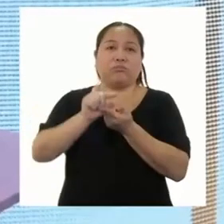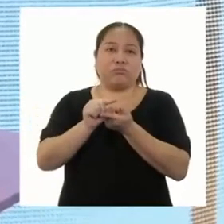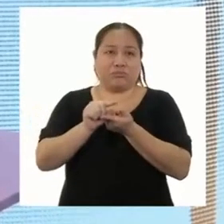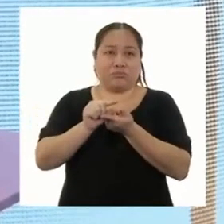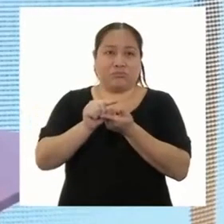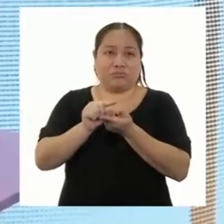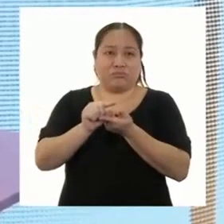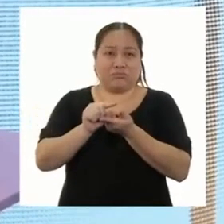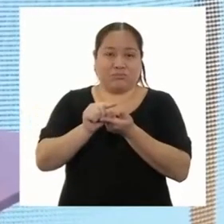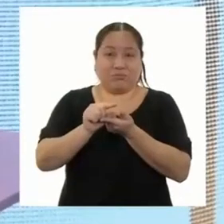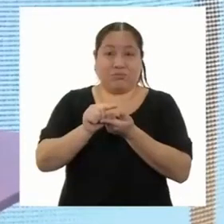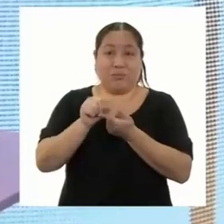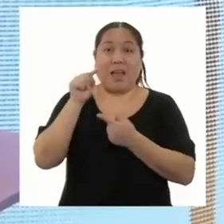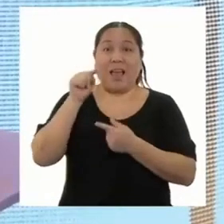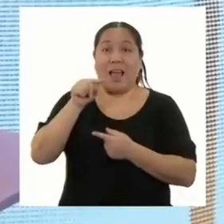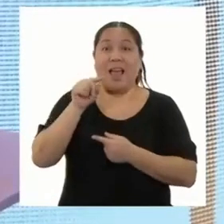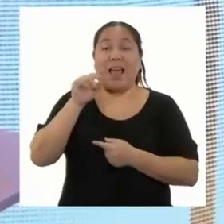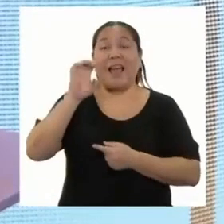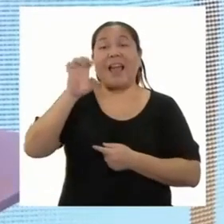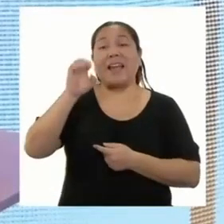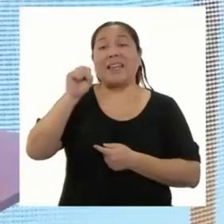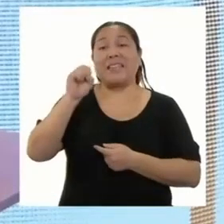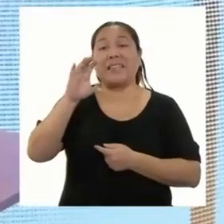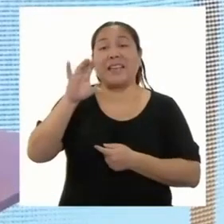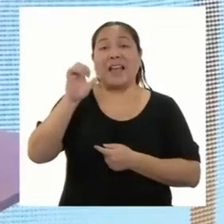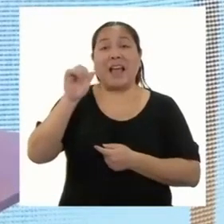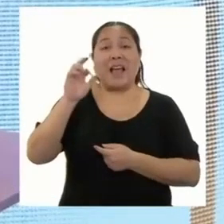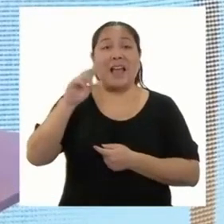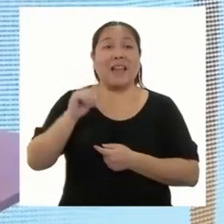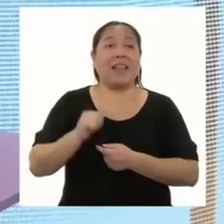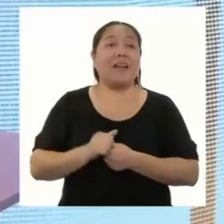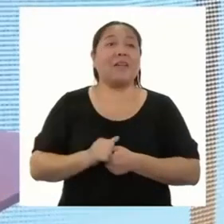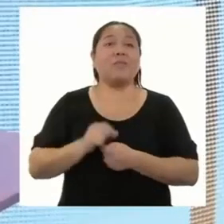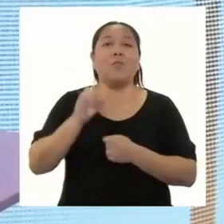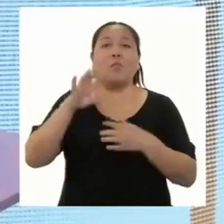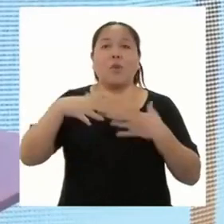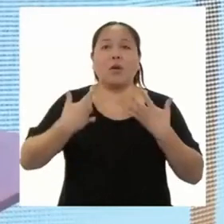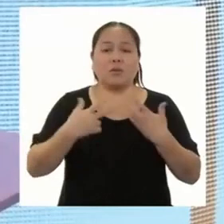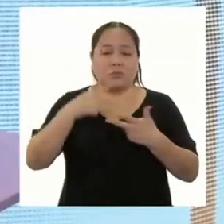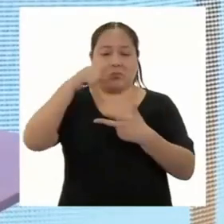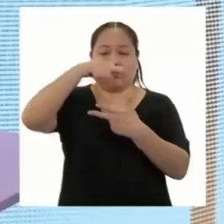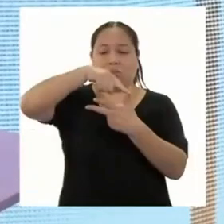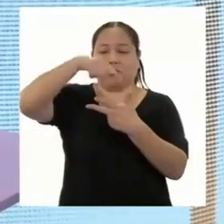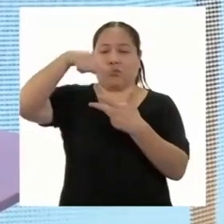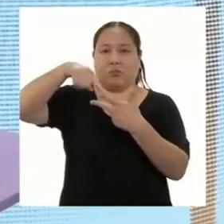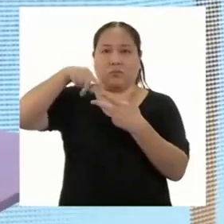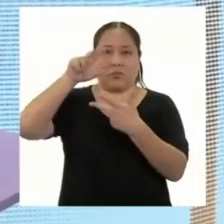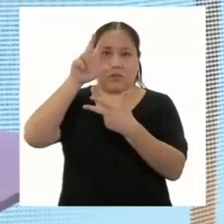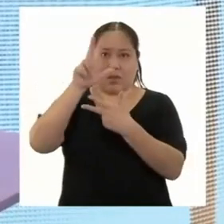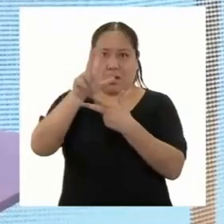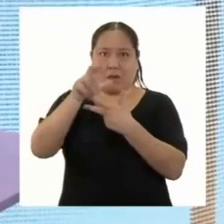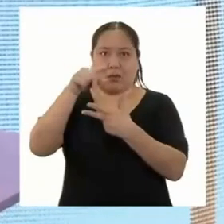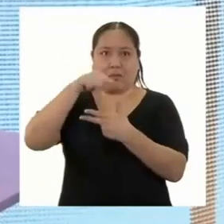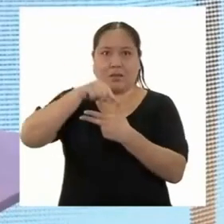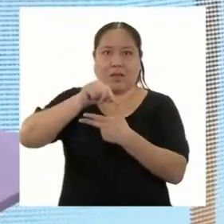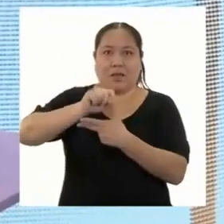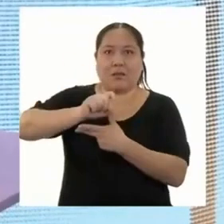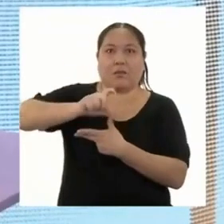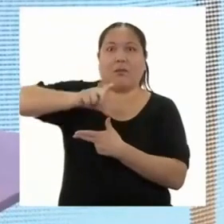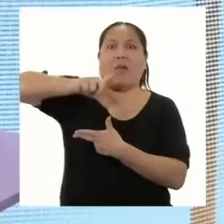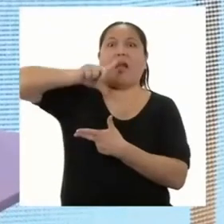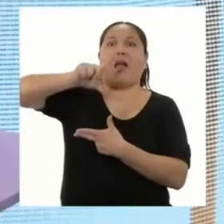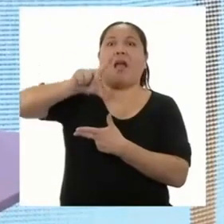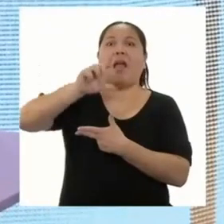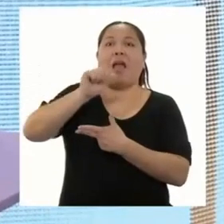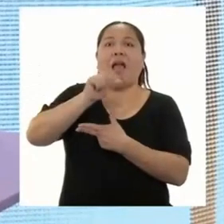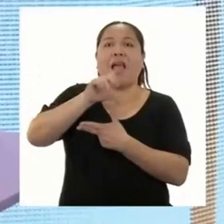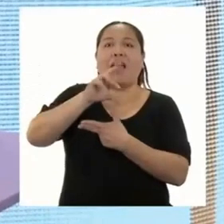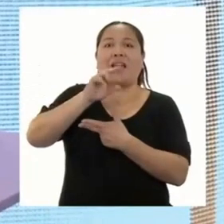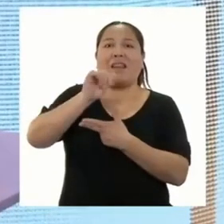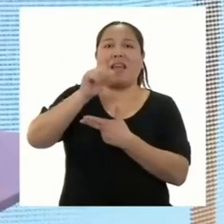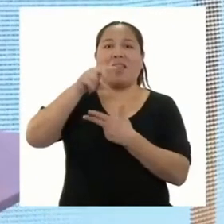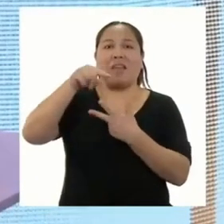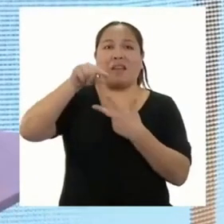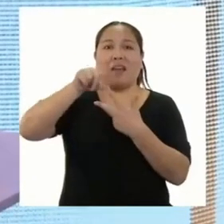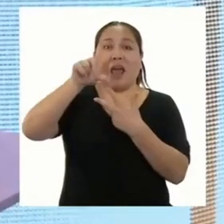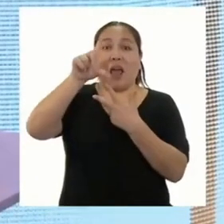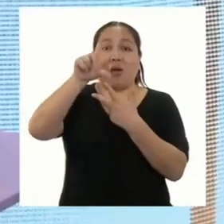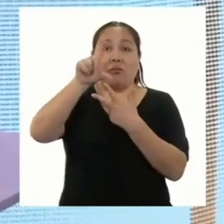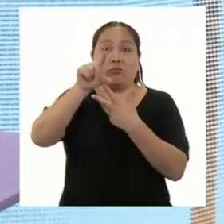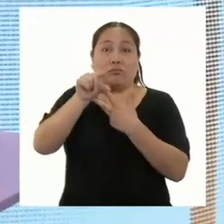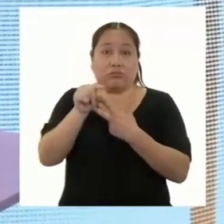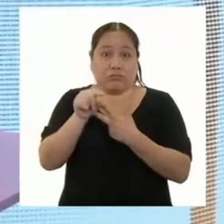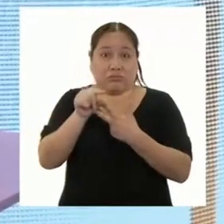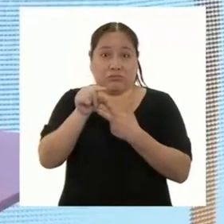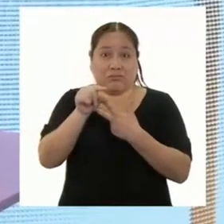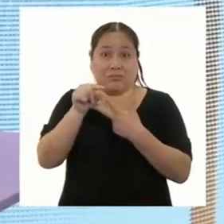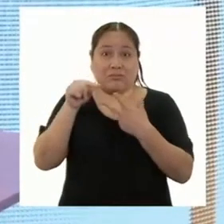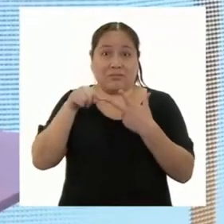con la escala se pueden hacer estas 3 cosas: agrandar, reducir